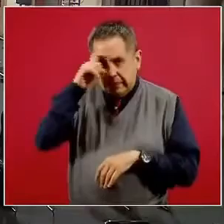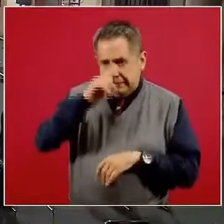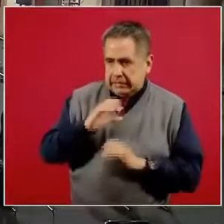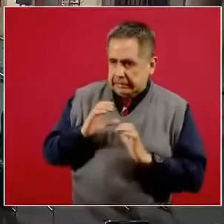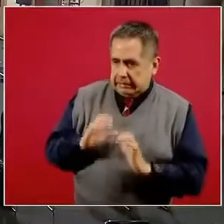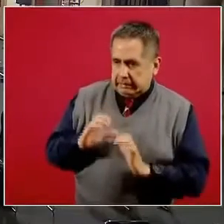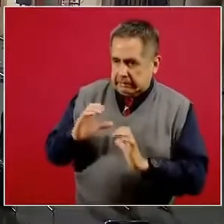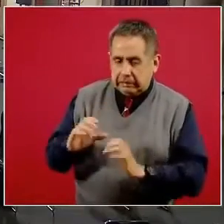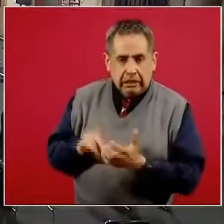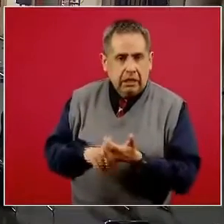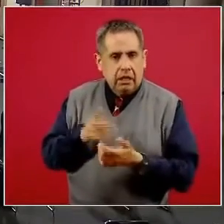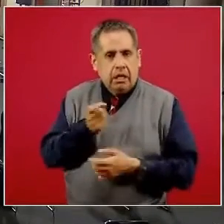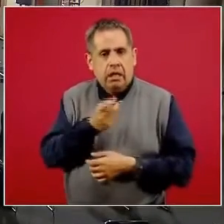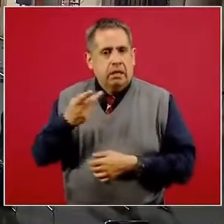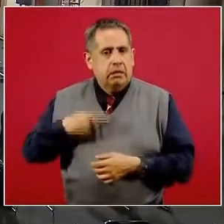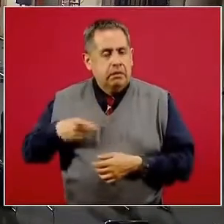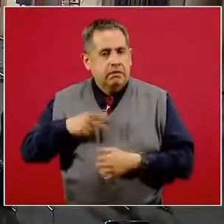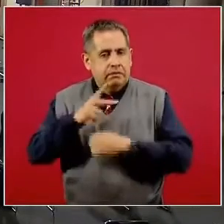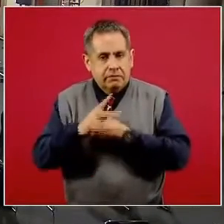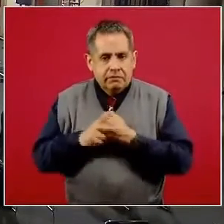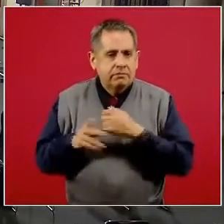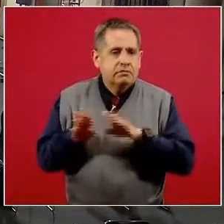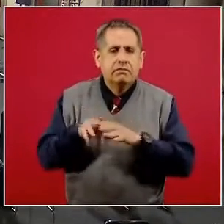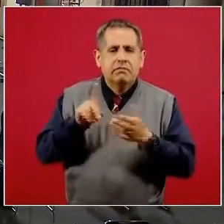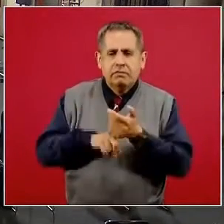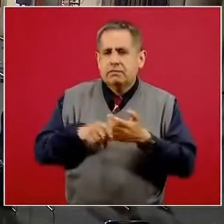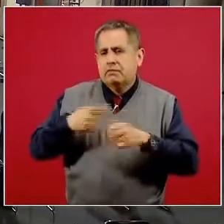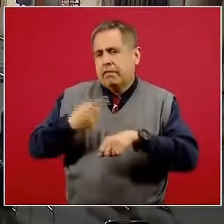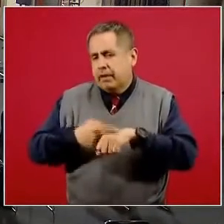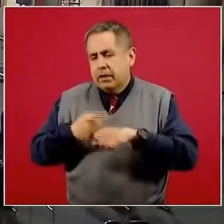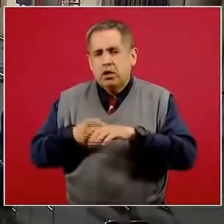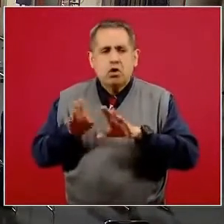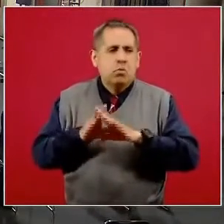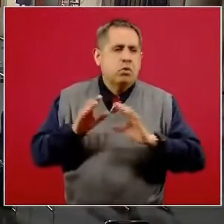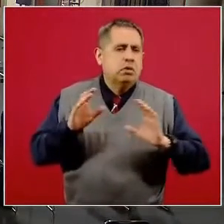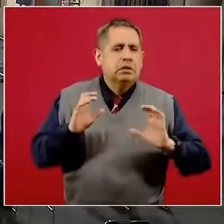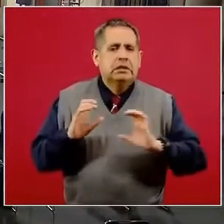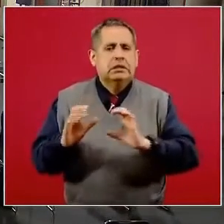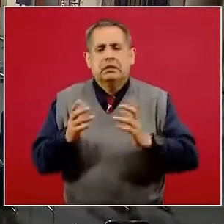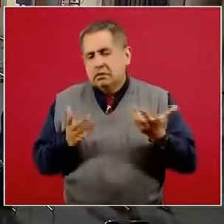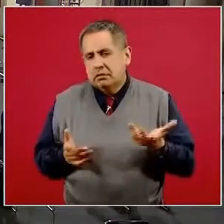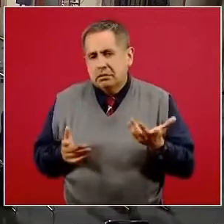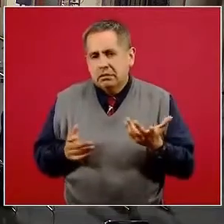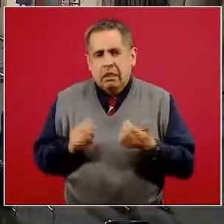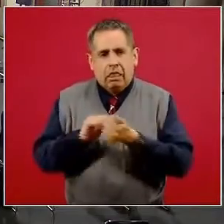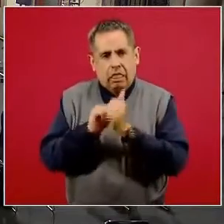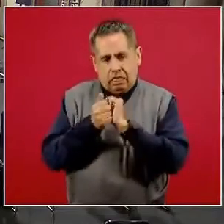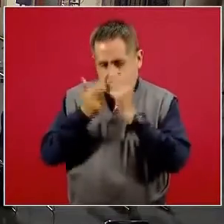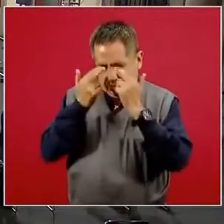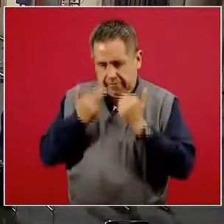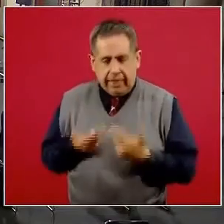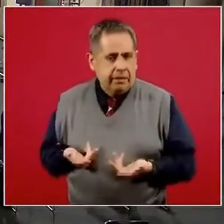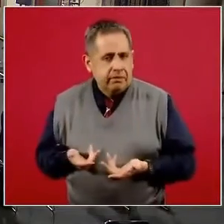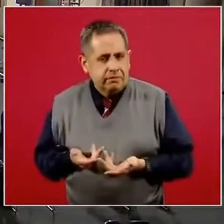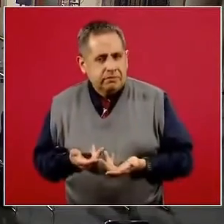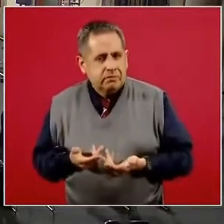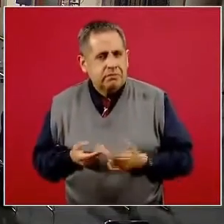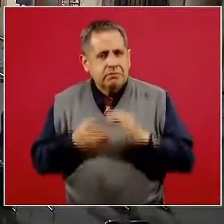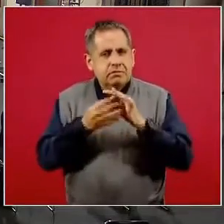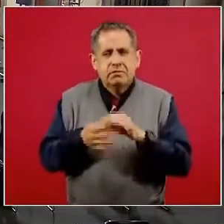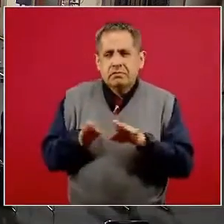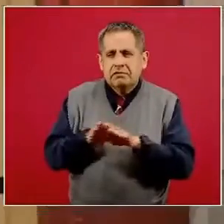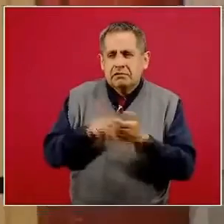difícil en nuestro país, y esta enfermedad crónico-degenerativa metabólica está